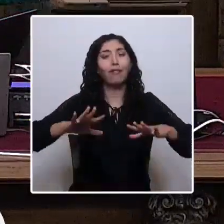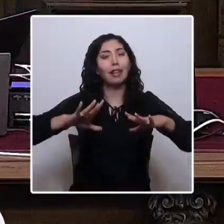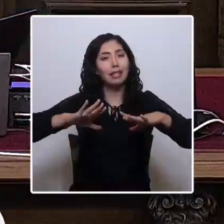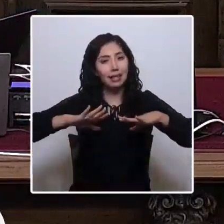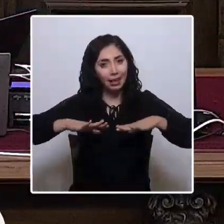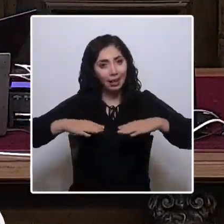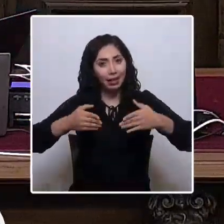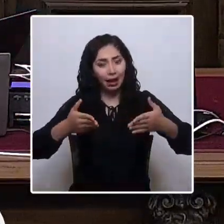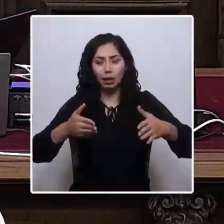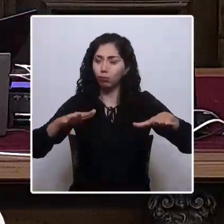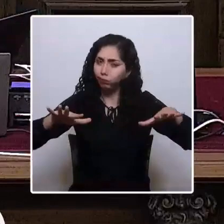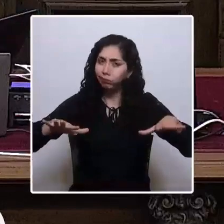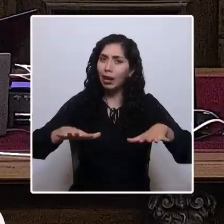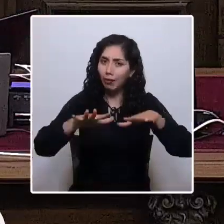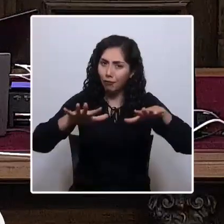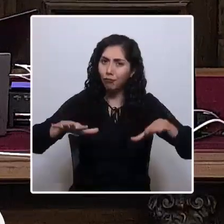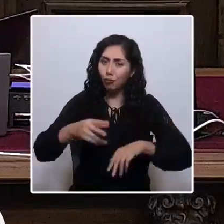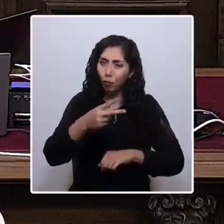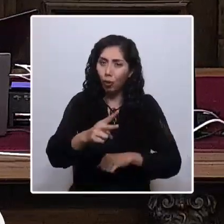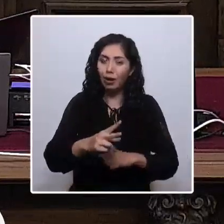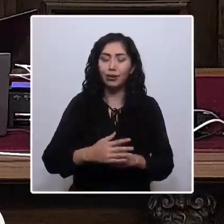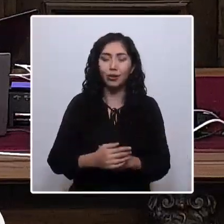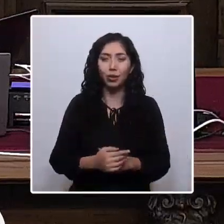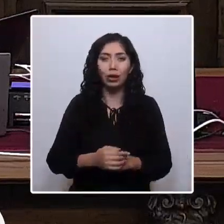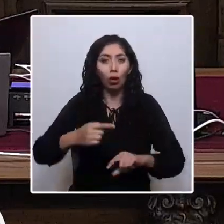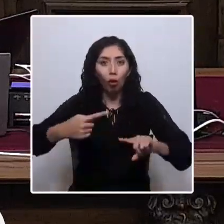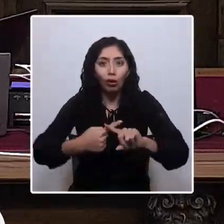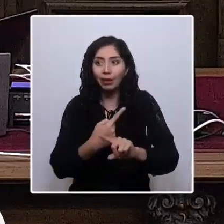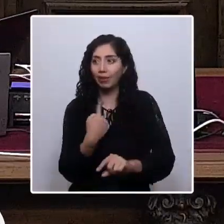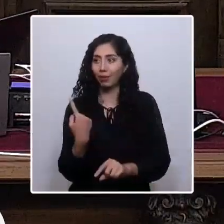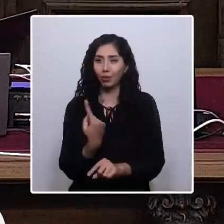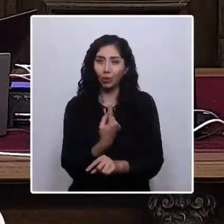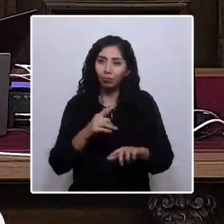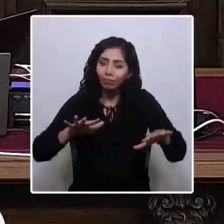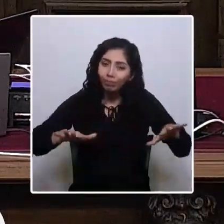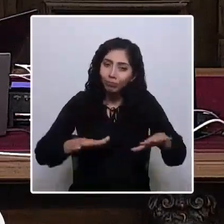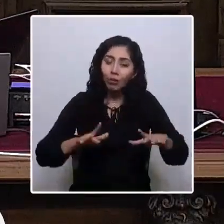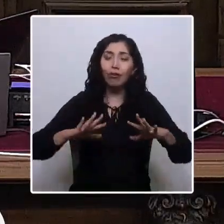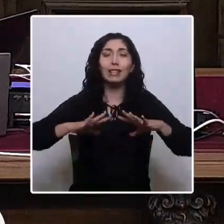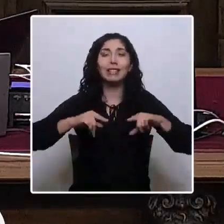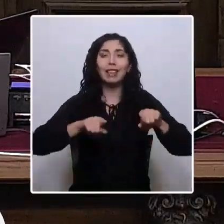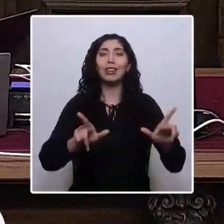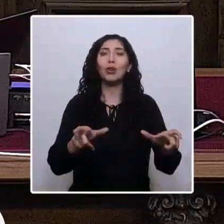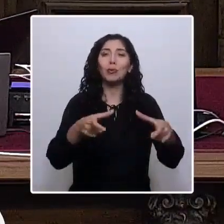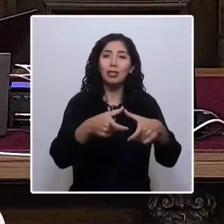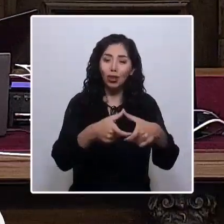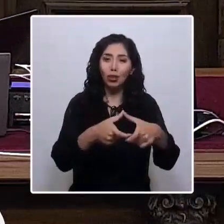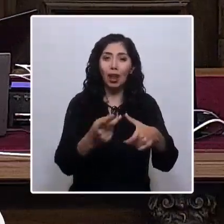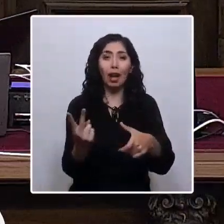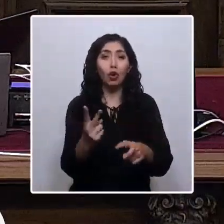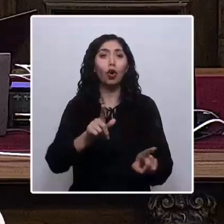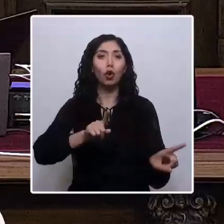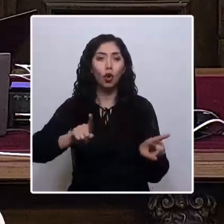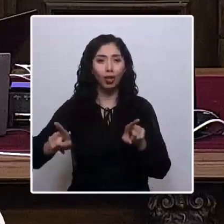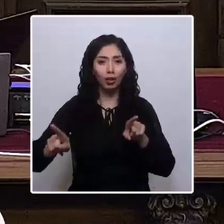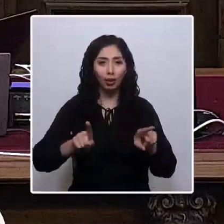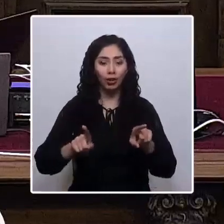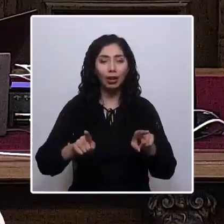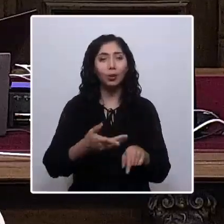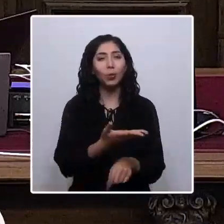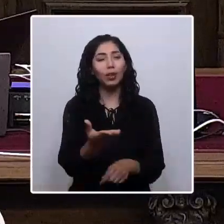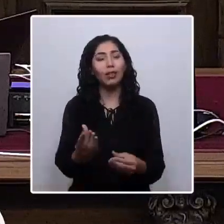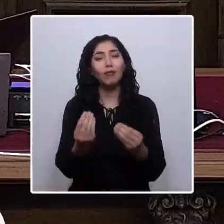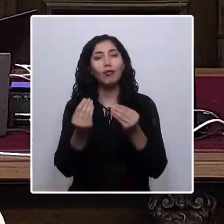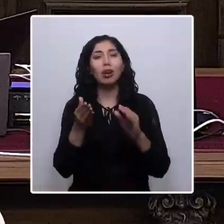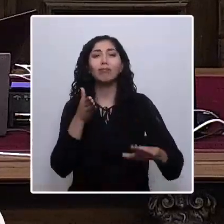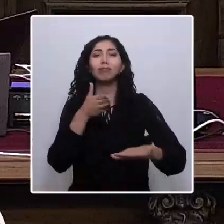por tremendo esfuerzo que nuevamente hacemos. Felicidades a la comisión, a la co-coordinación. Que tengan un buen